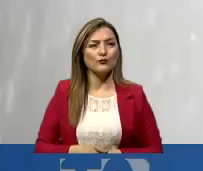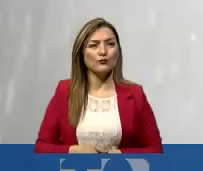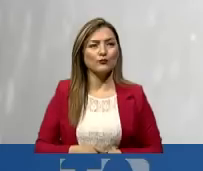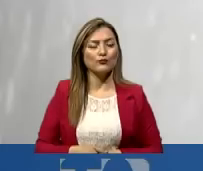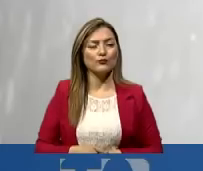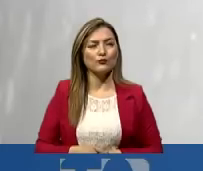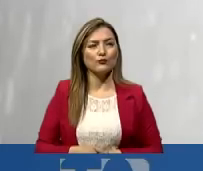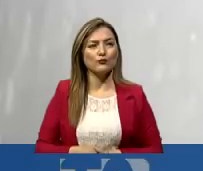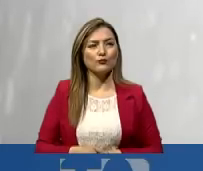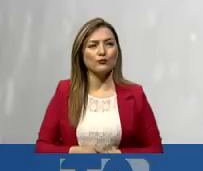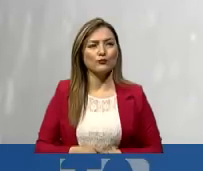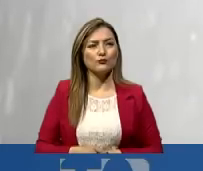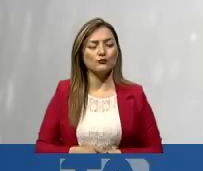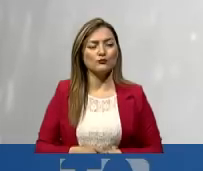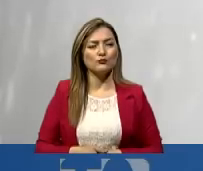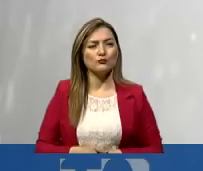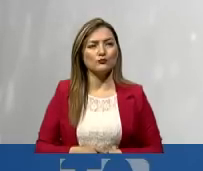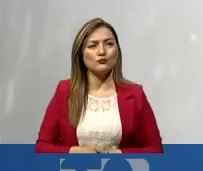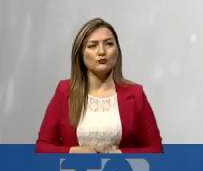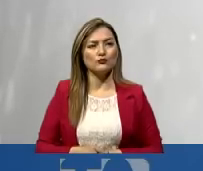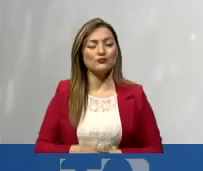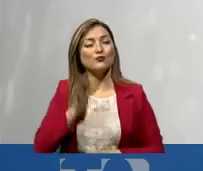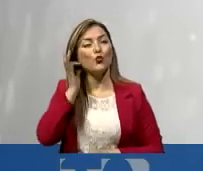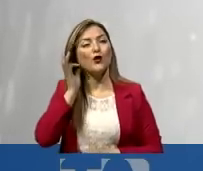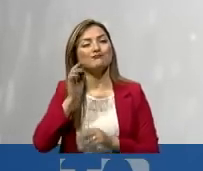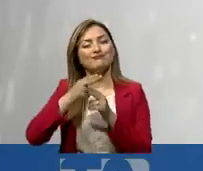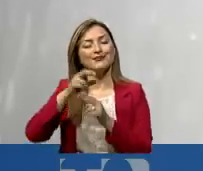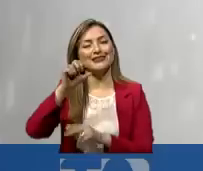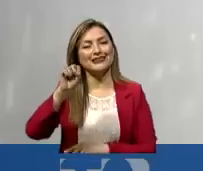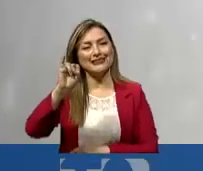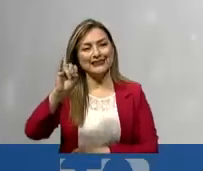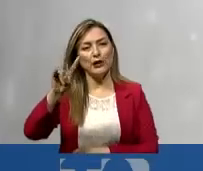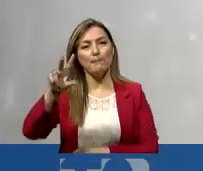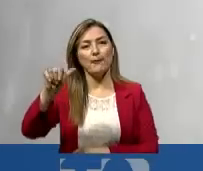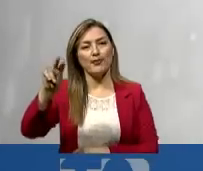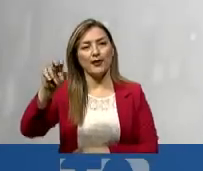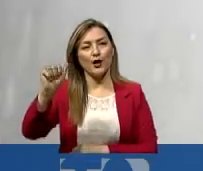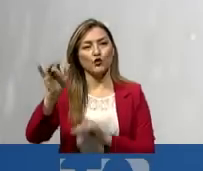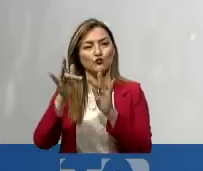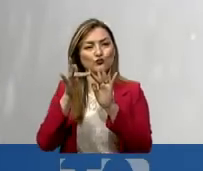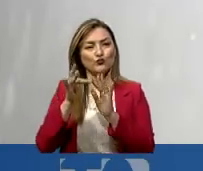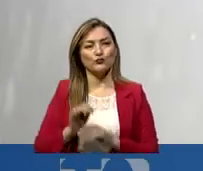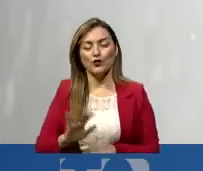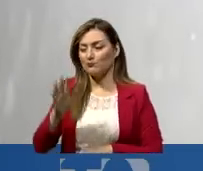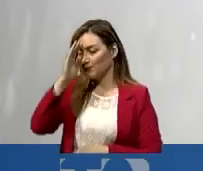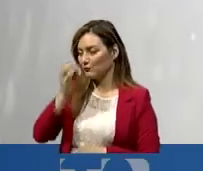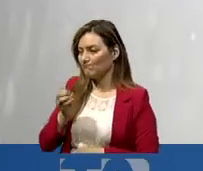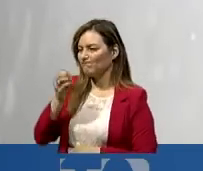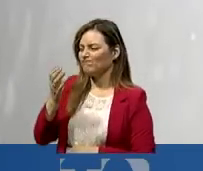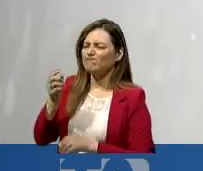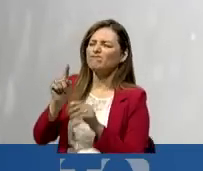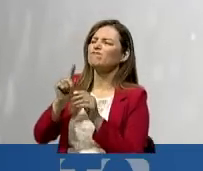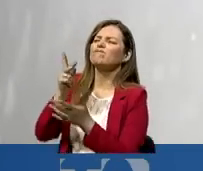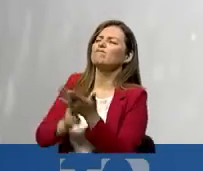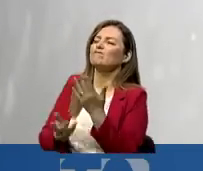donde nosotros nos encontramos. Fue Silvana la que se contactó con nosotros. Muy buenos días. Cuéntenos, ¿qué fue lo que sucedió? Hola, muy buenos días y gracias por estar